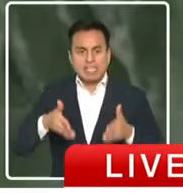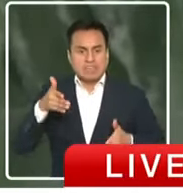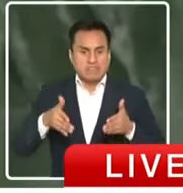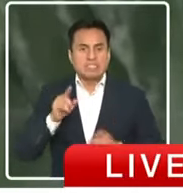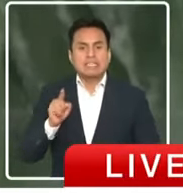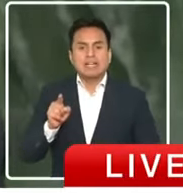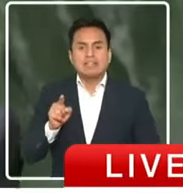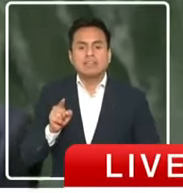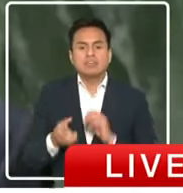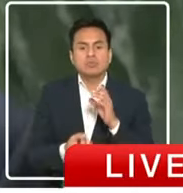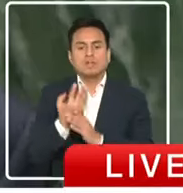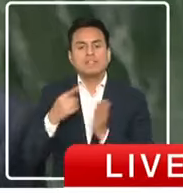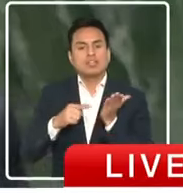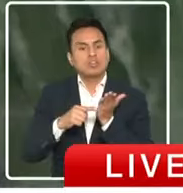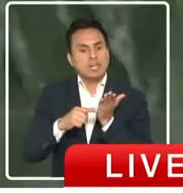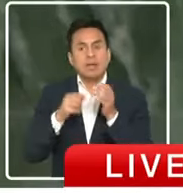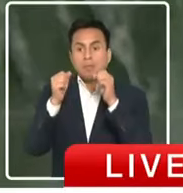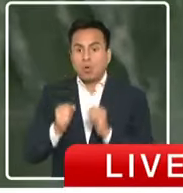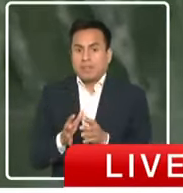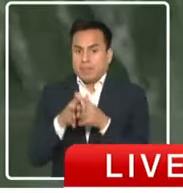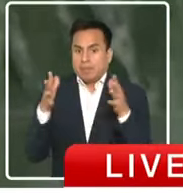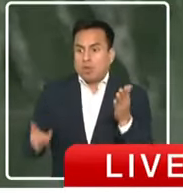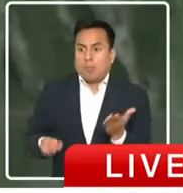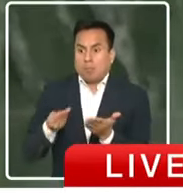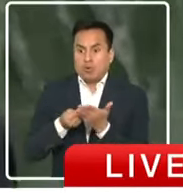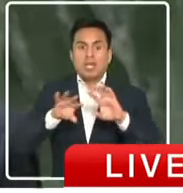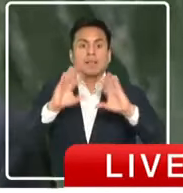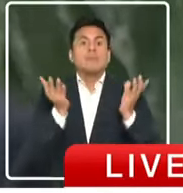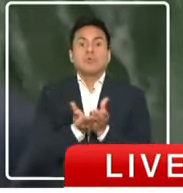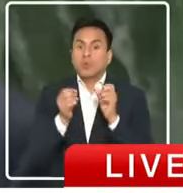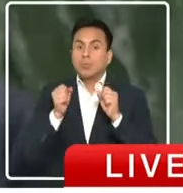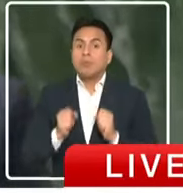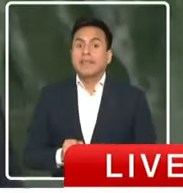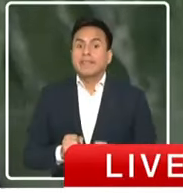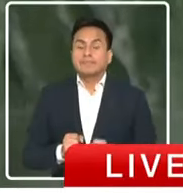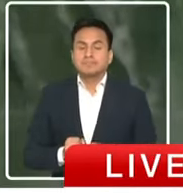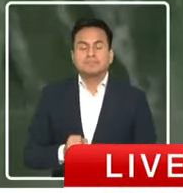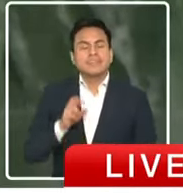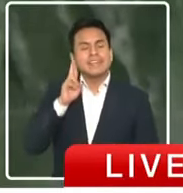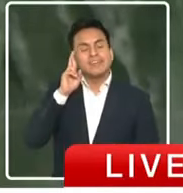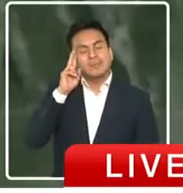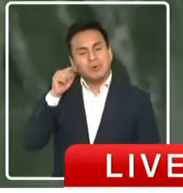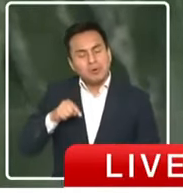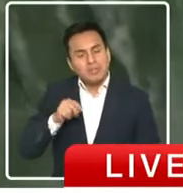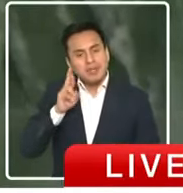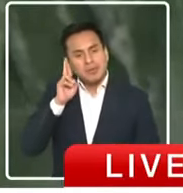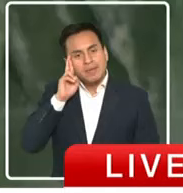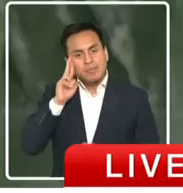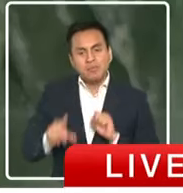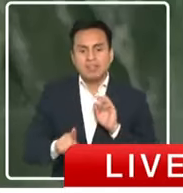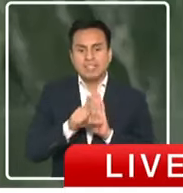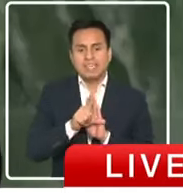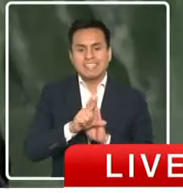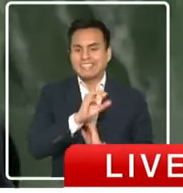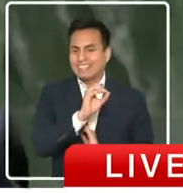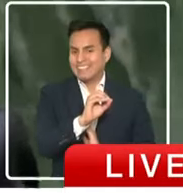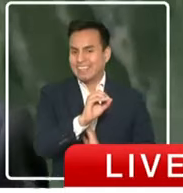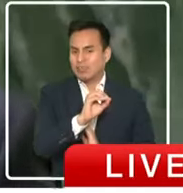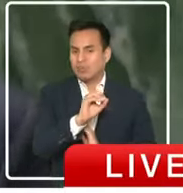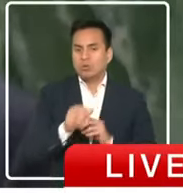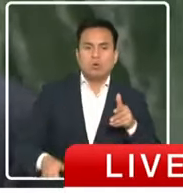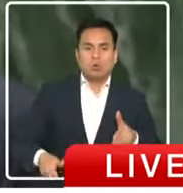artificial y las nuevas tecnologías pueden ser un tremendo aporte al mundo. Recordemos hoy la ley cero de